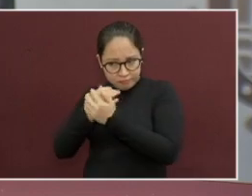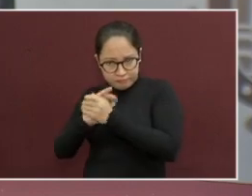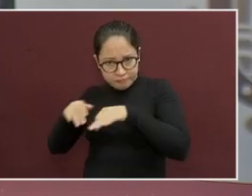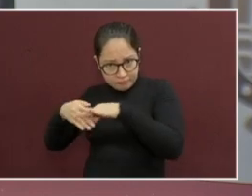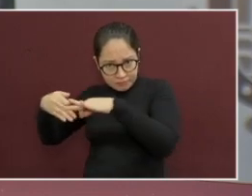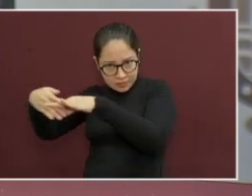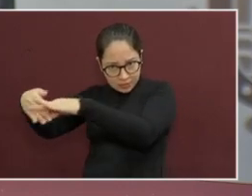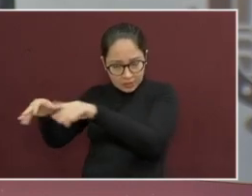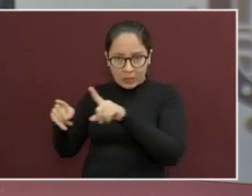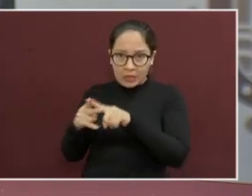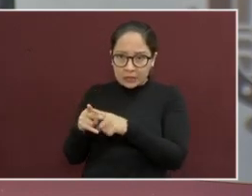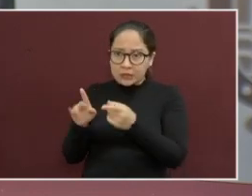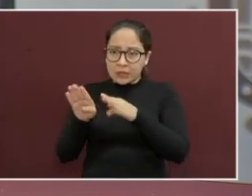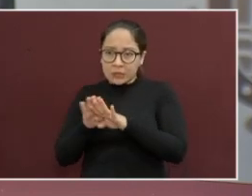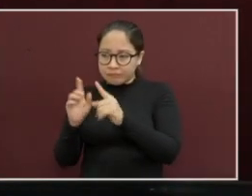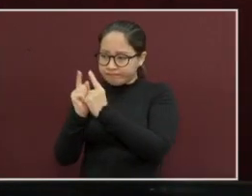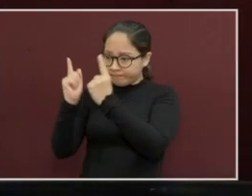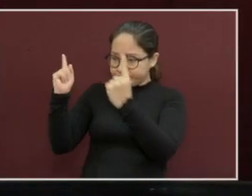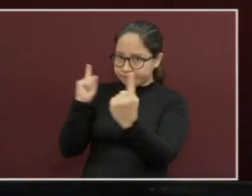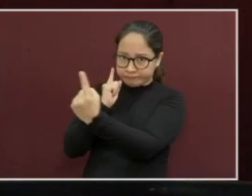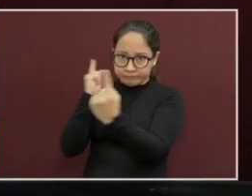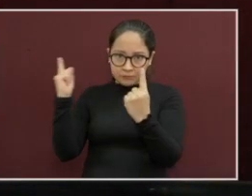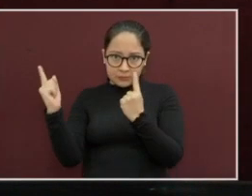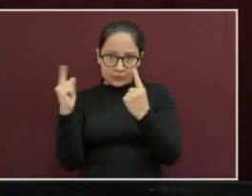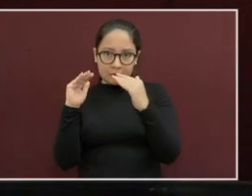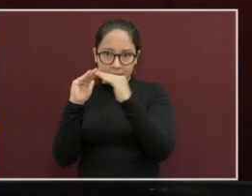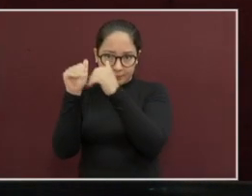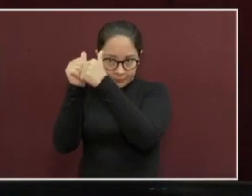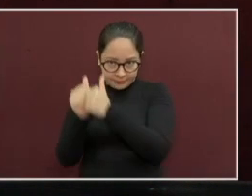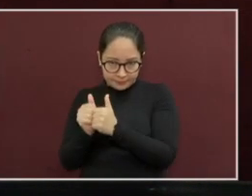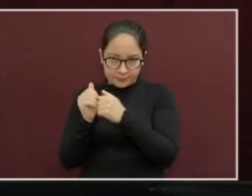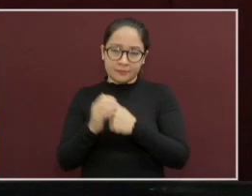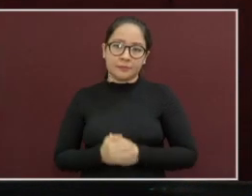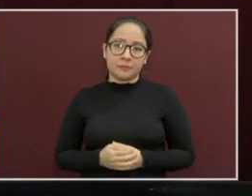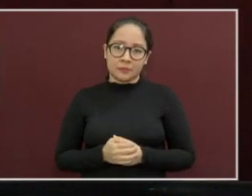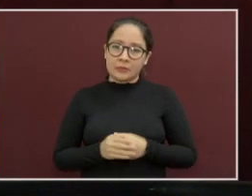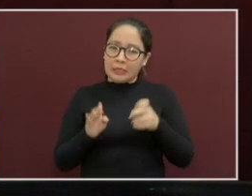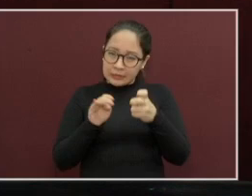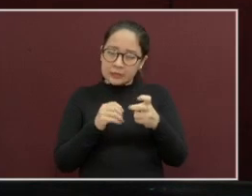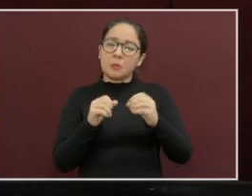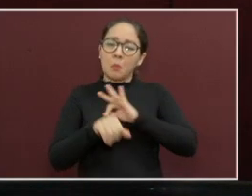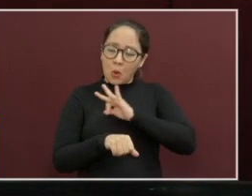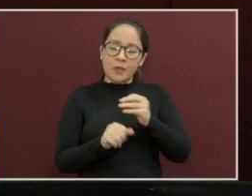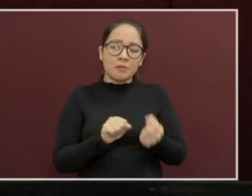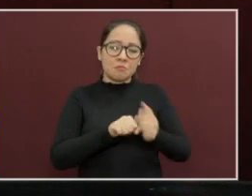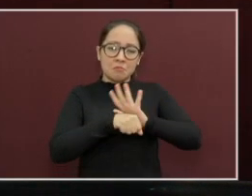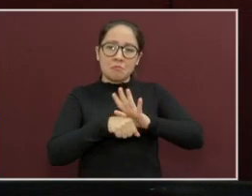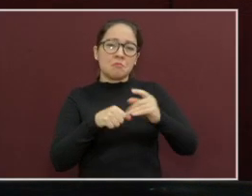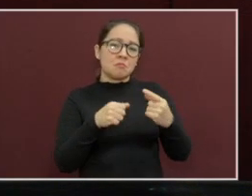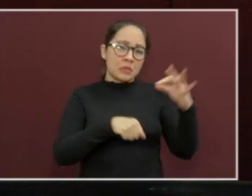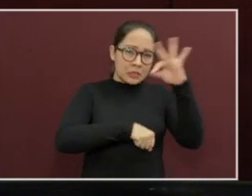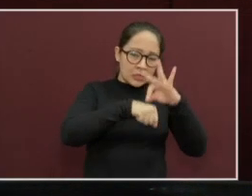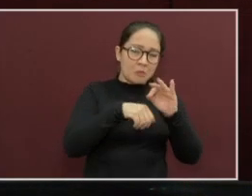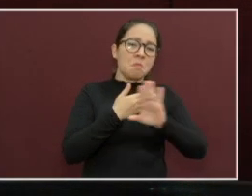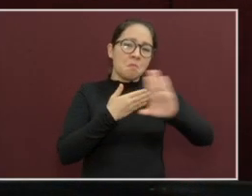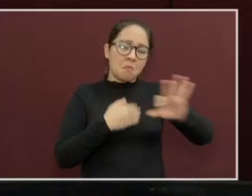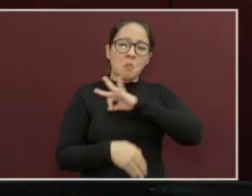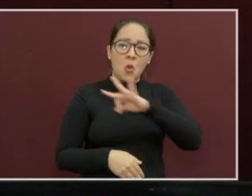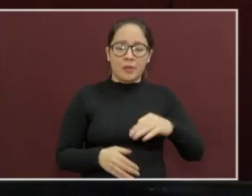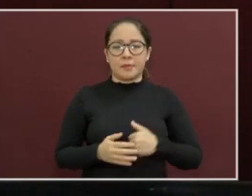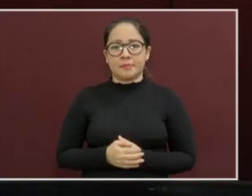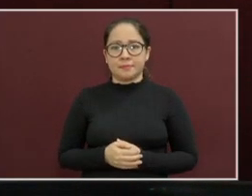previniendo las correctamente regreso la voz al doctor ramos alor muy amables muy amables